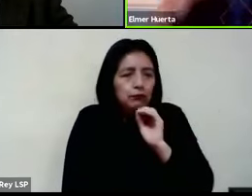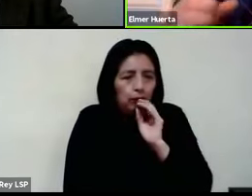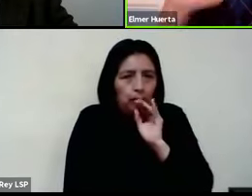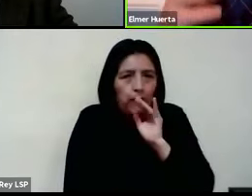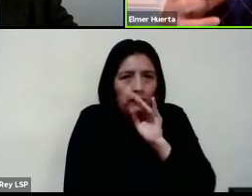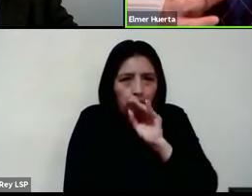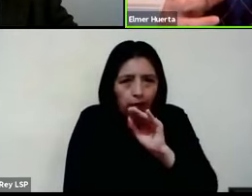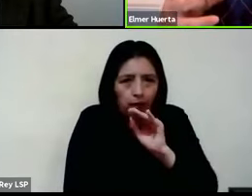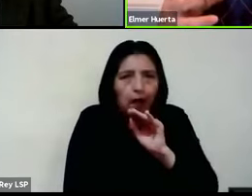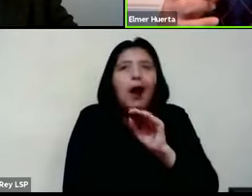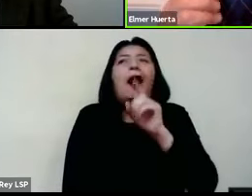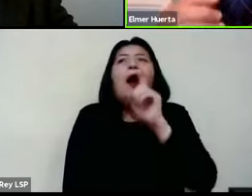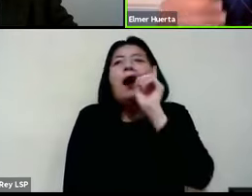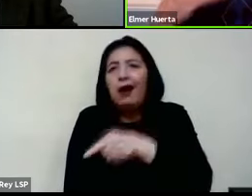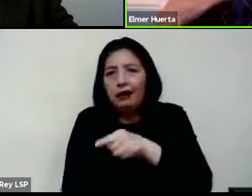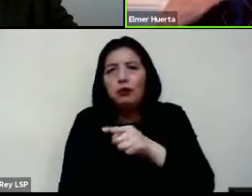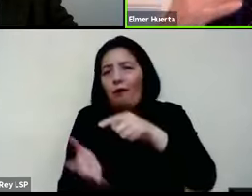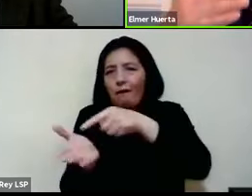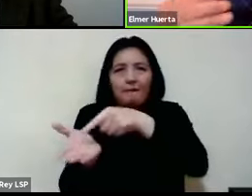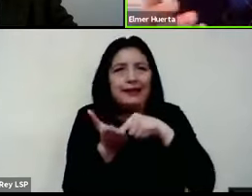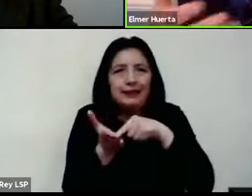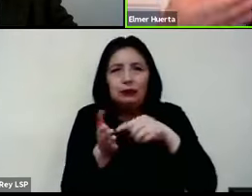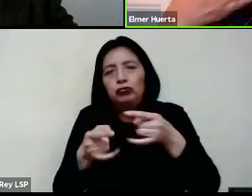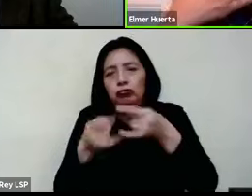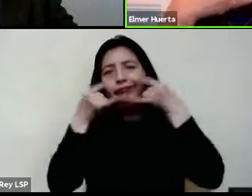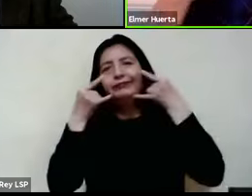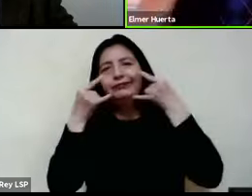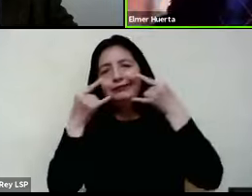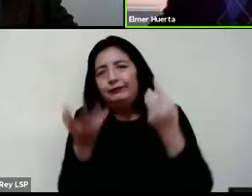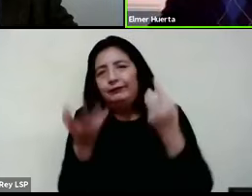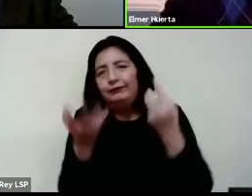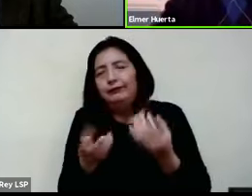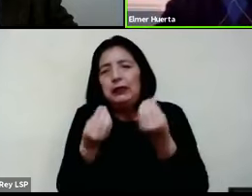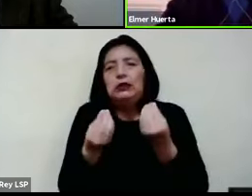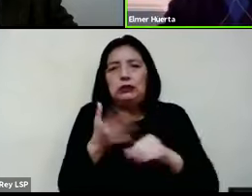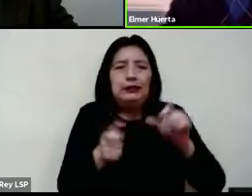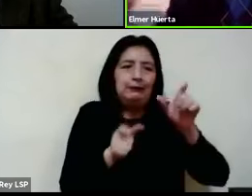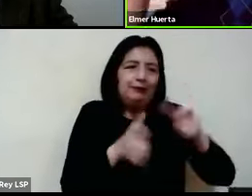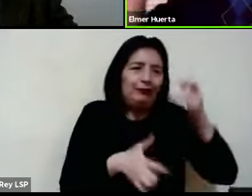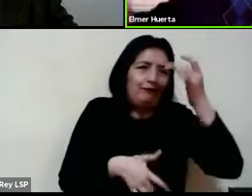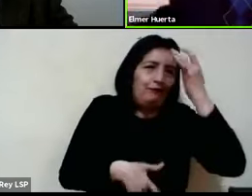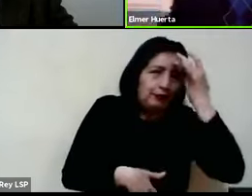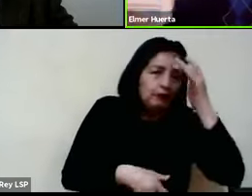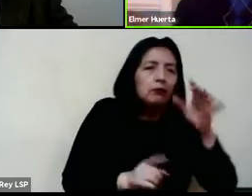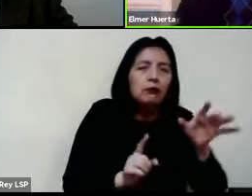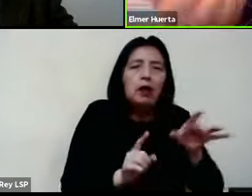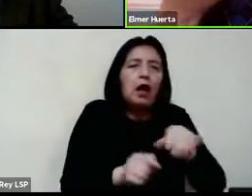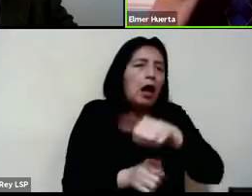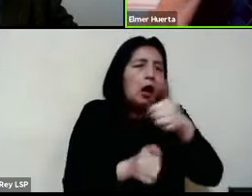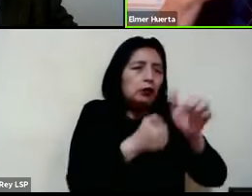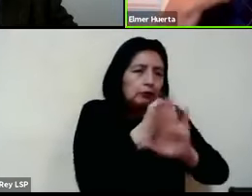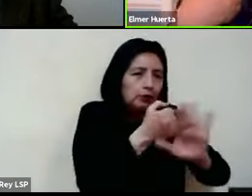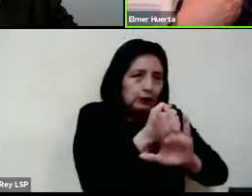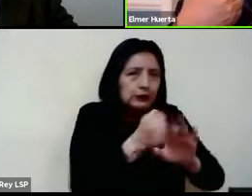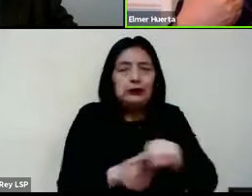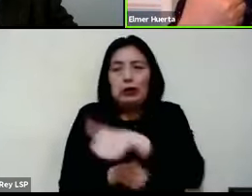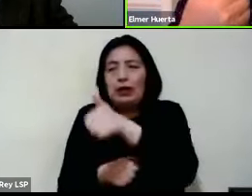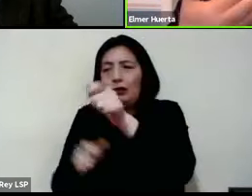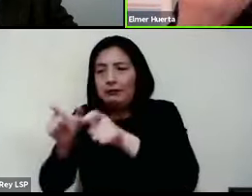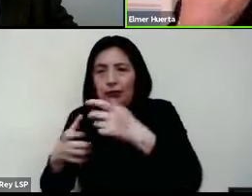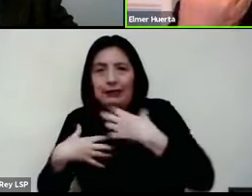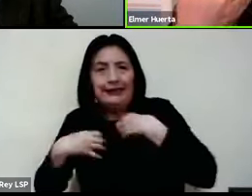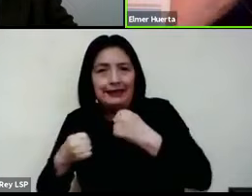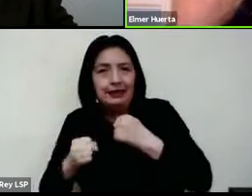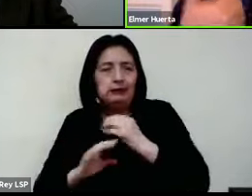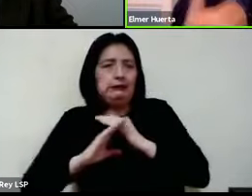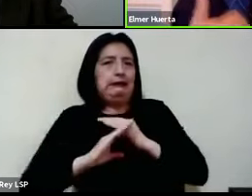mascarilla debe ser de uso obligatorio, porque así no solamente el enfermo va a proteger a los demás, sino los demás van a